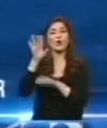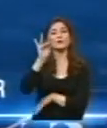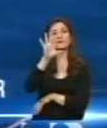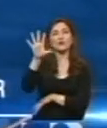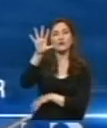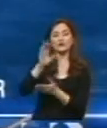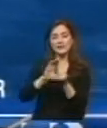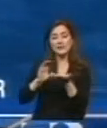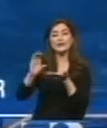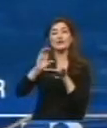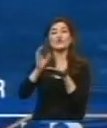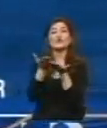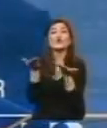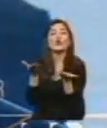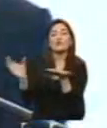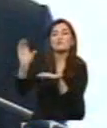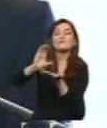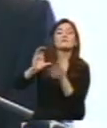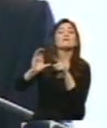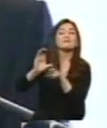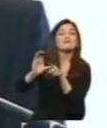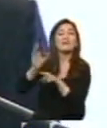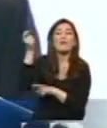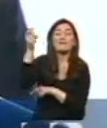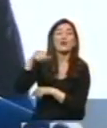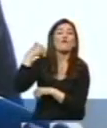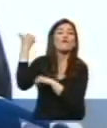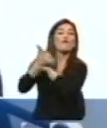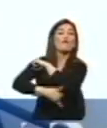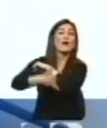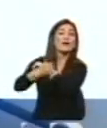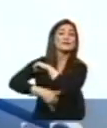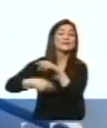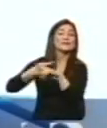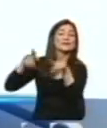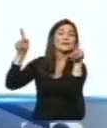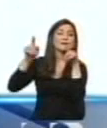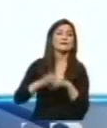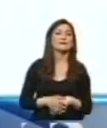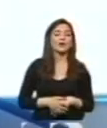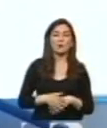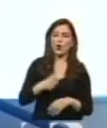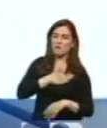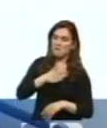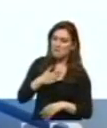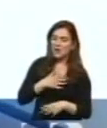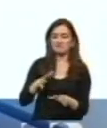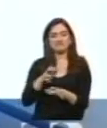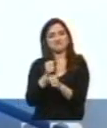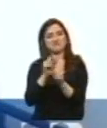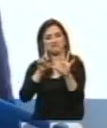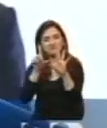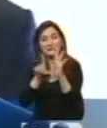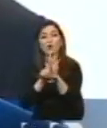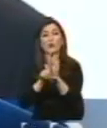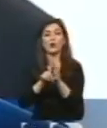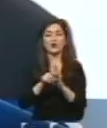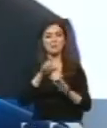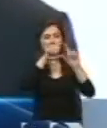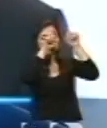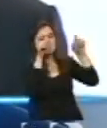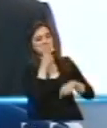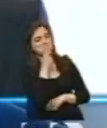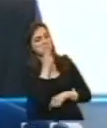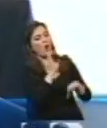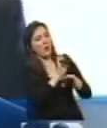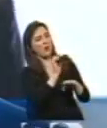aporte llega desde el extranjero. Brindando confianza, seguridad jurídica, previsibilidad, los capitales han regresado y van a